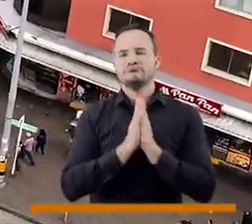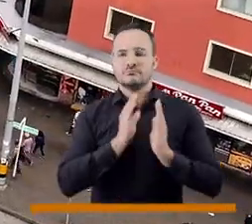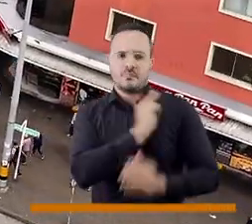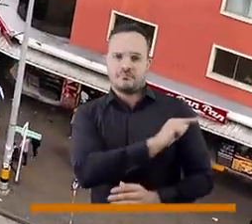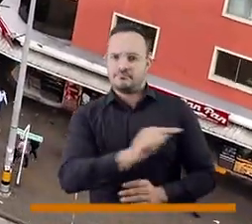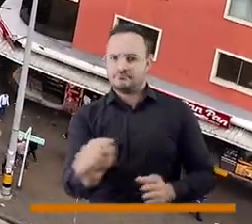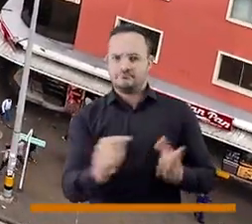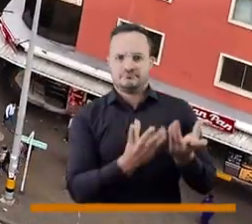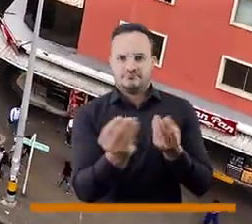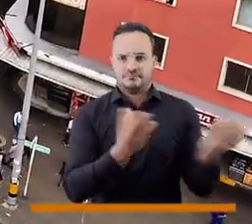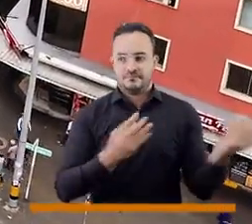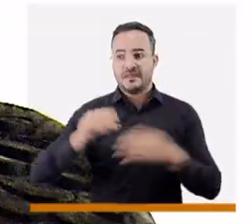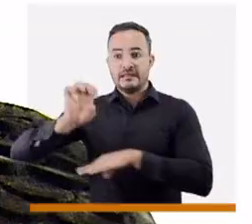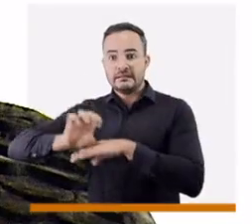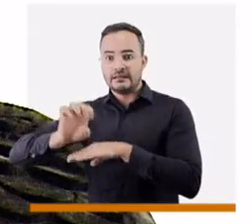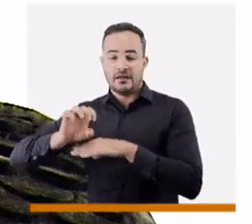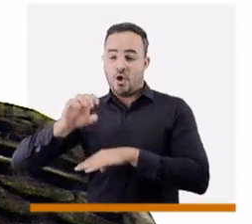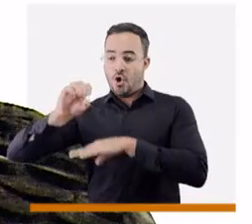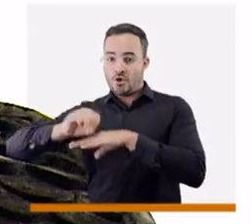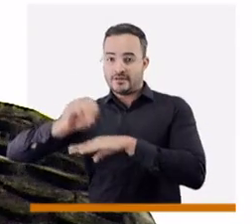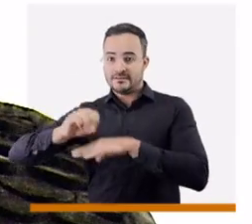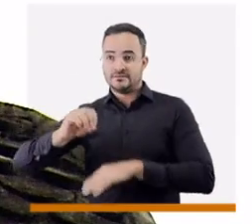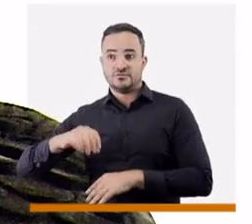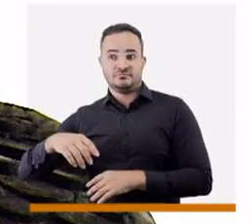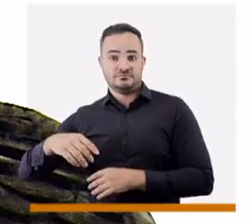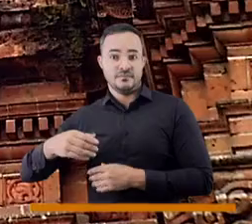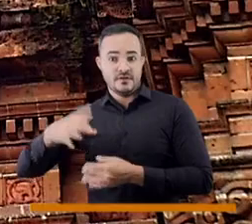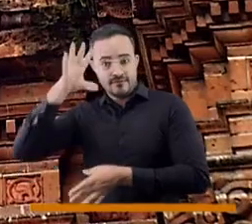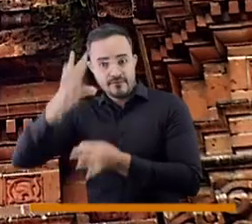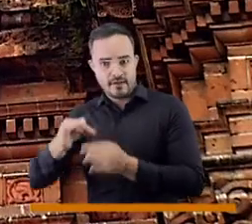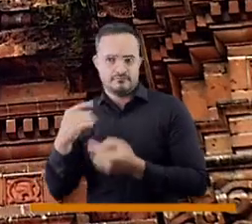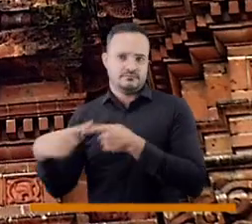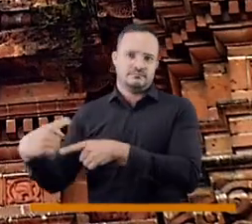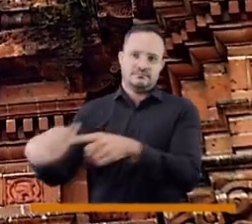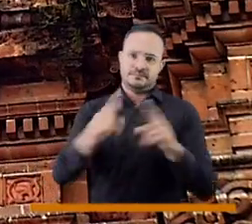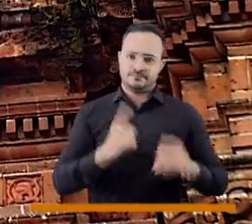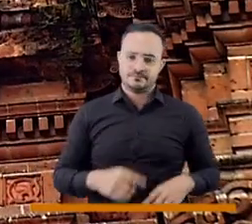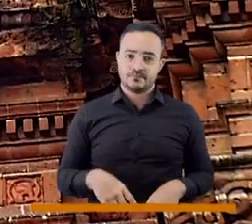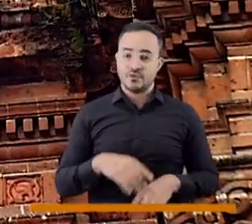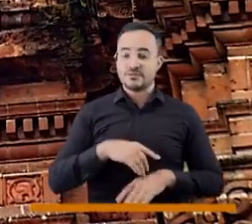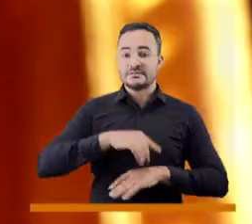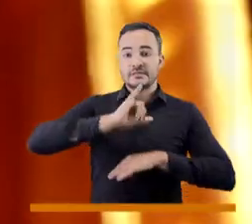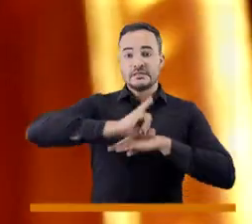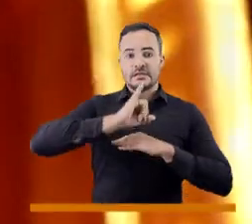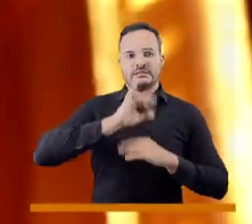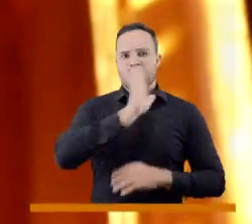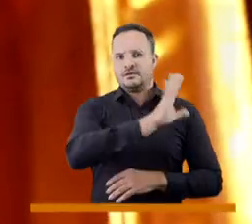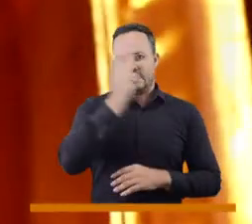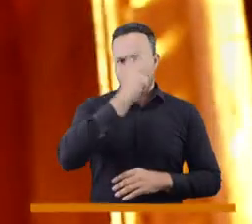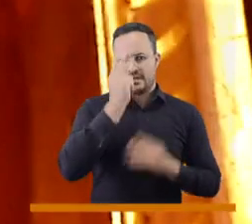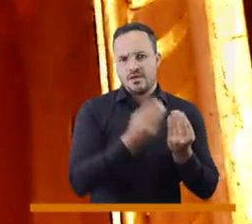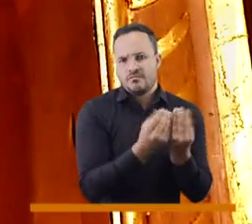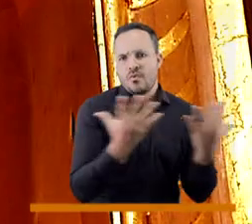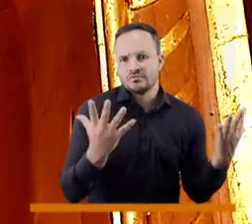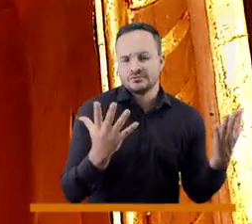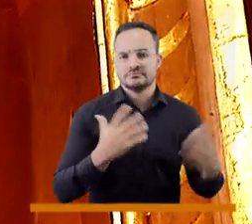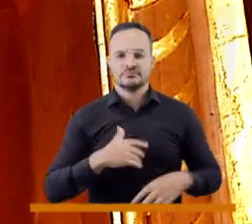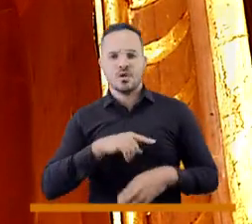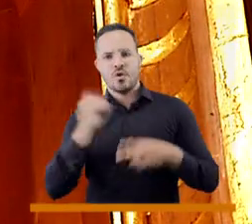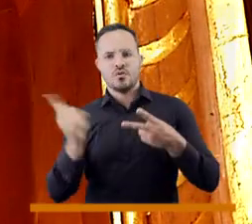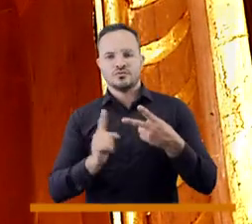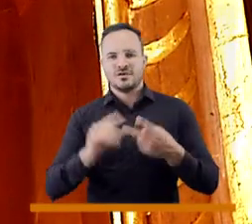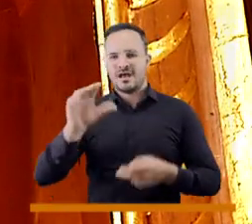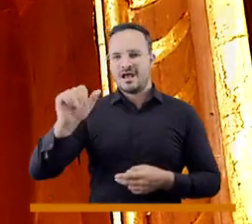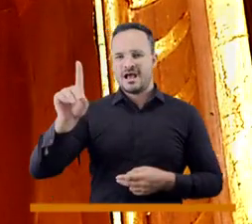religiosas y cada entidad religiosa tiene diferentes sedes. Es decir, la Iglesia Católica es una entidad religiosa que tiene muchas sedes en Medellín. La